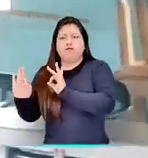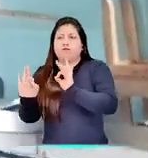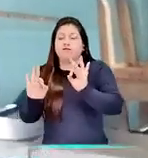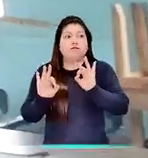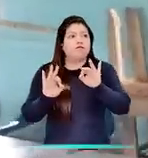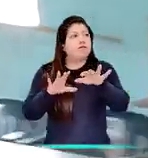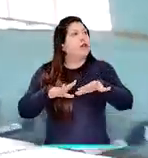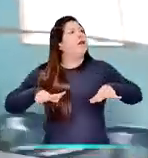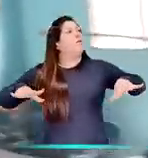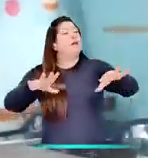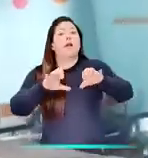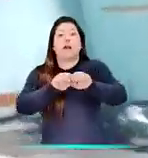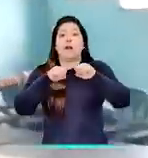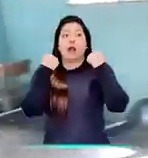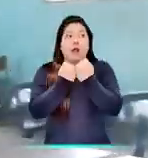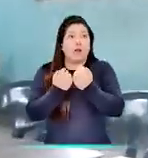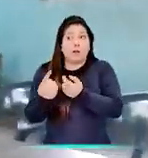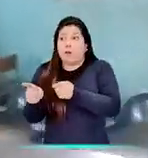a mirar